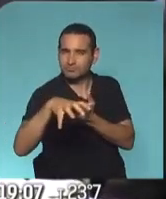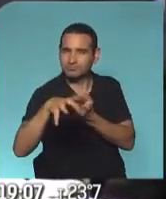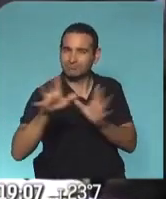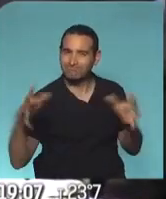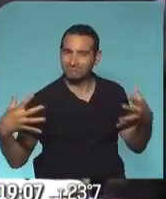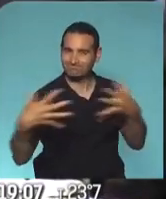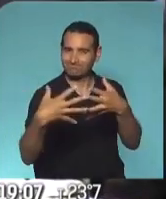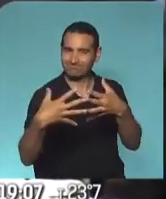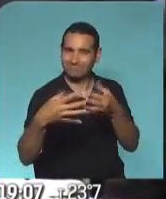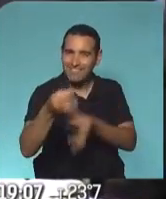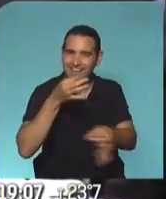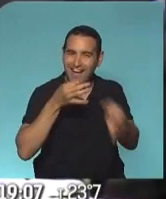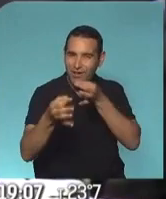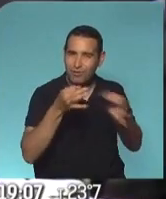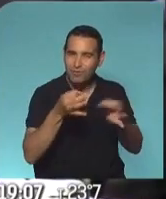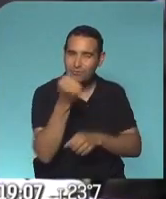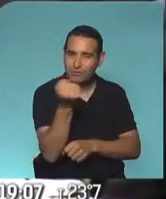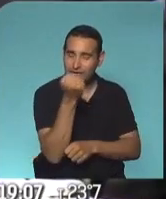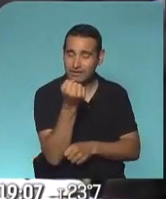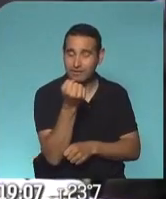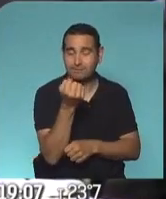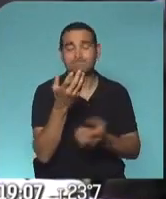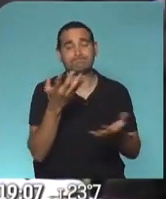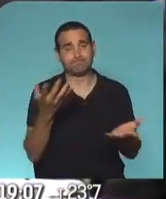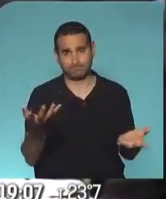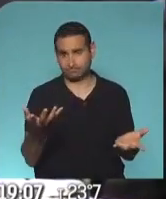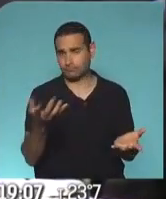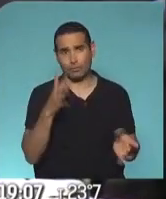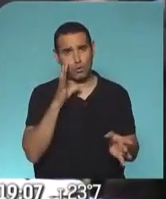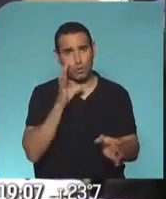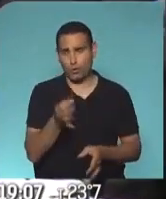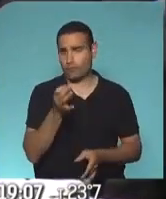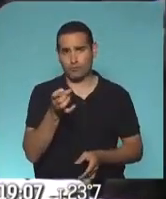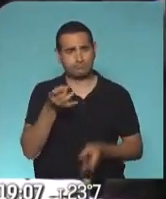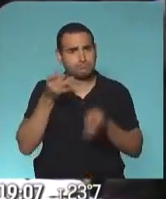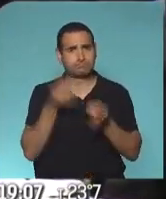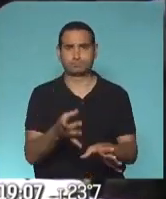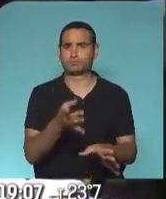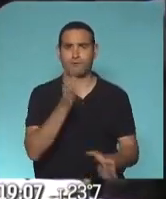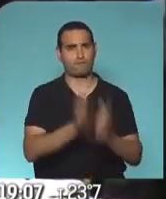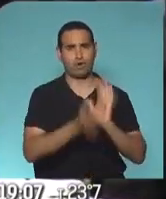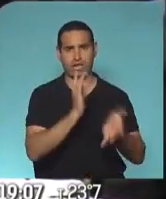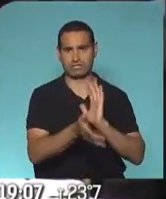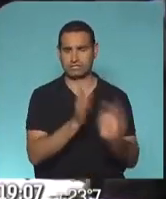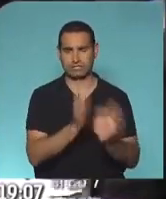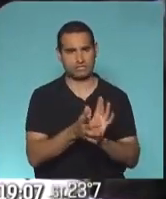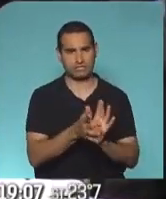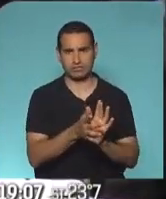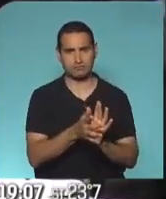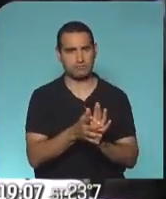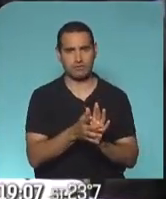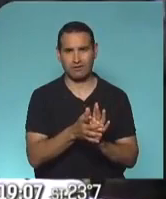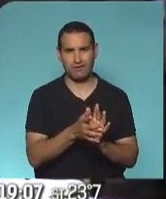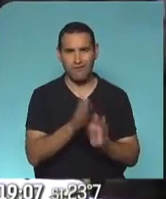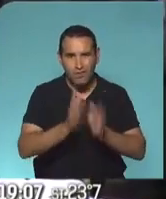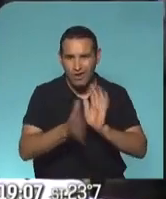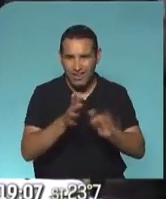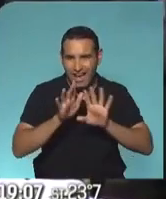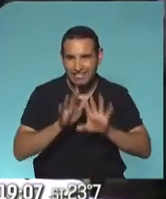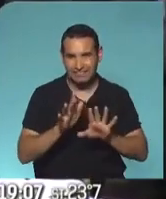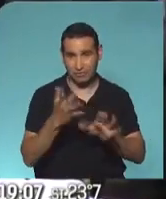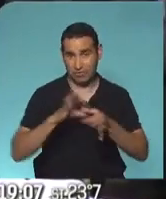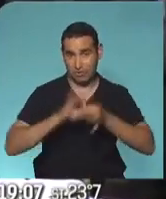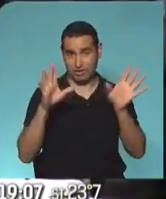y por supuesto repudiamos el uso de violencia anárquico que no es parte de la vida democrática de